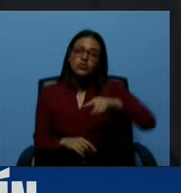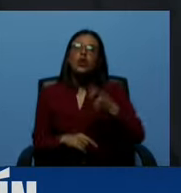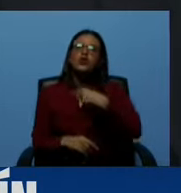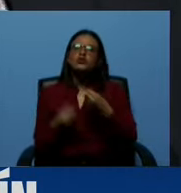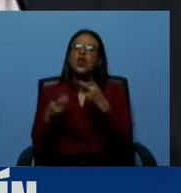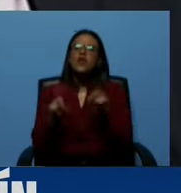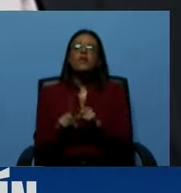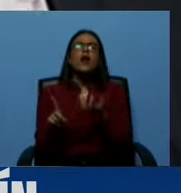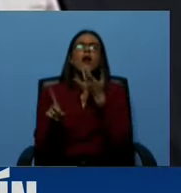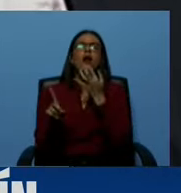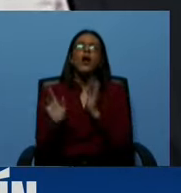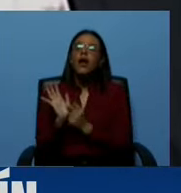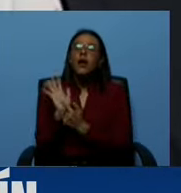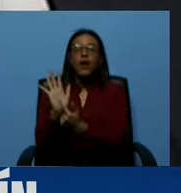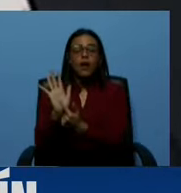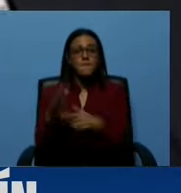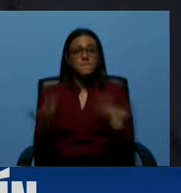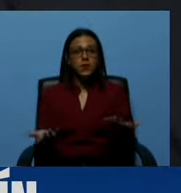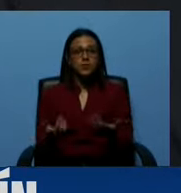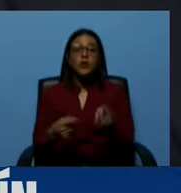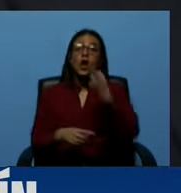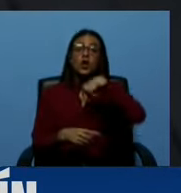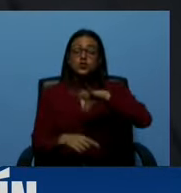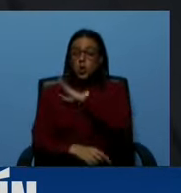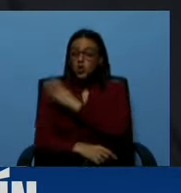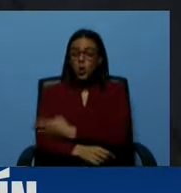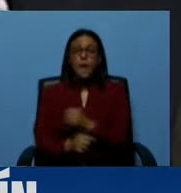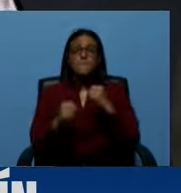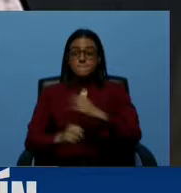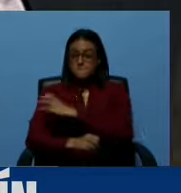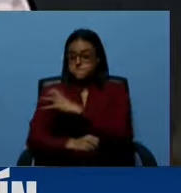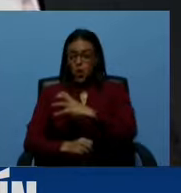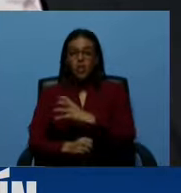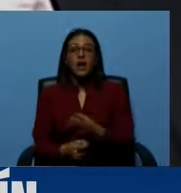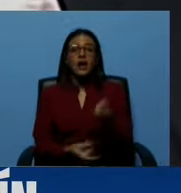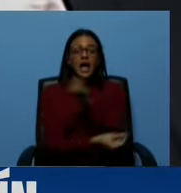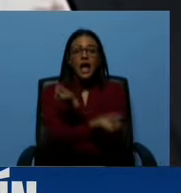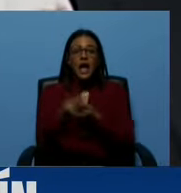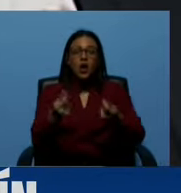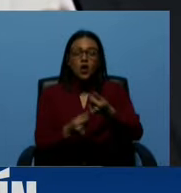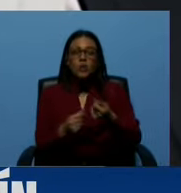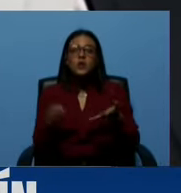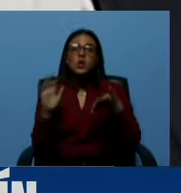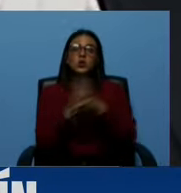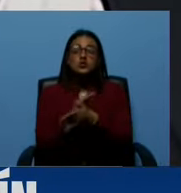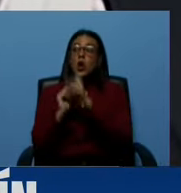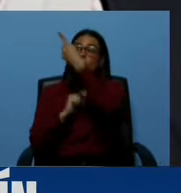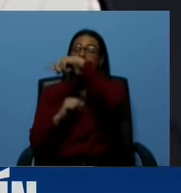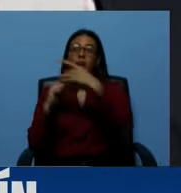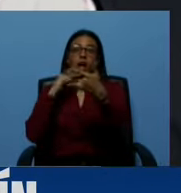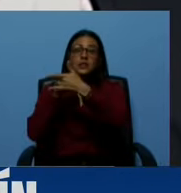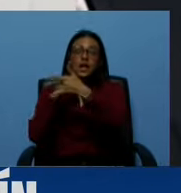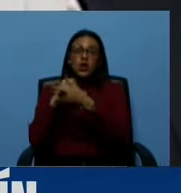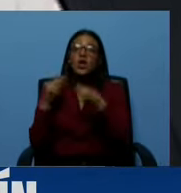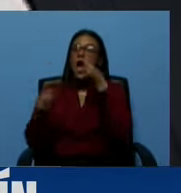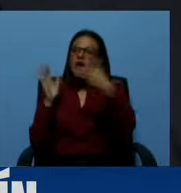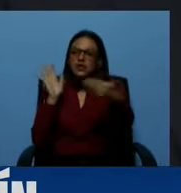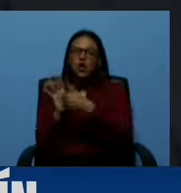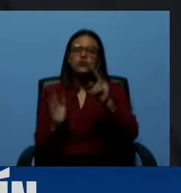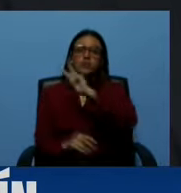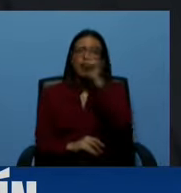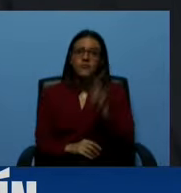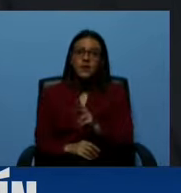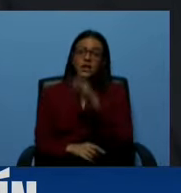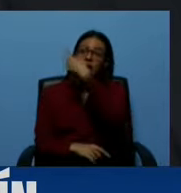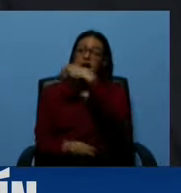ejemplo. Mira, el poder económico de los grandes emporios tecnológicos se vinieron contra Venezuela. El ataque